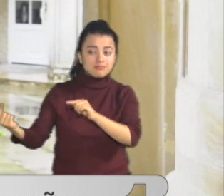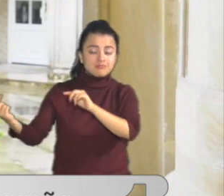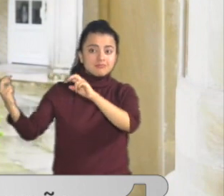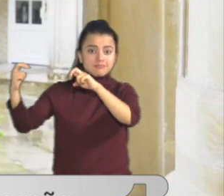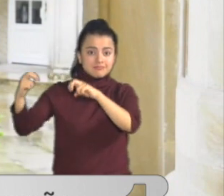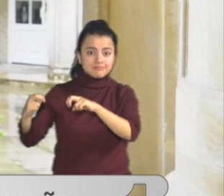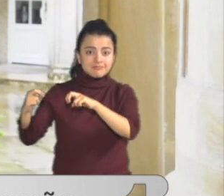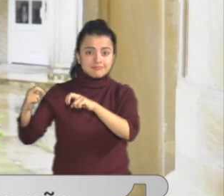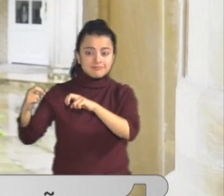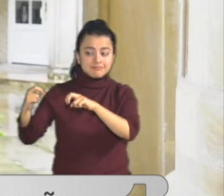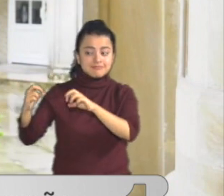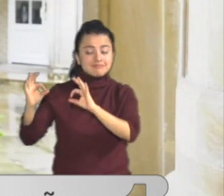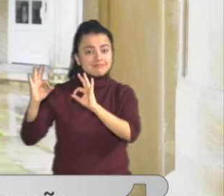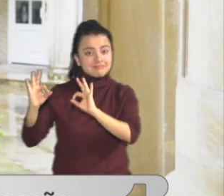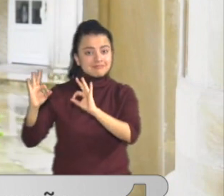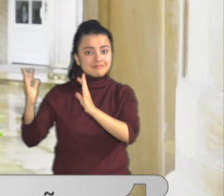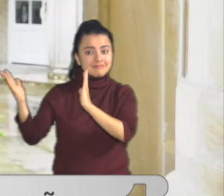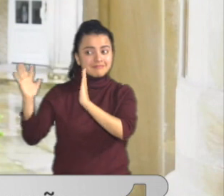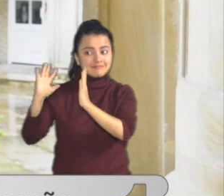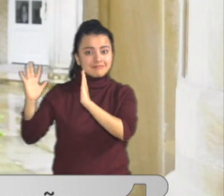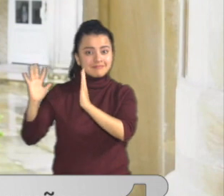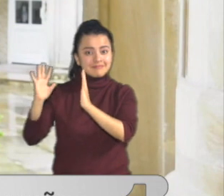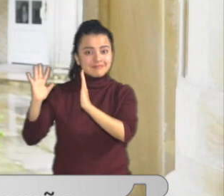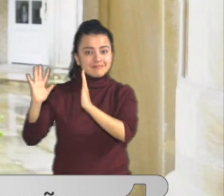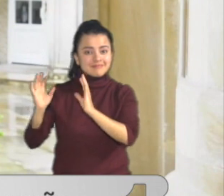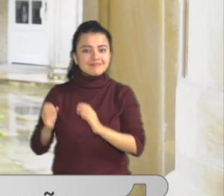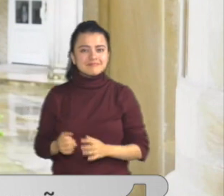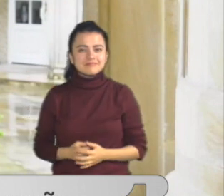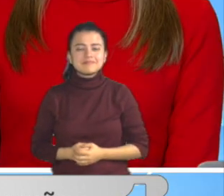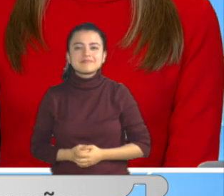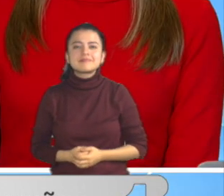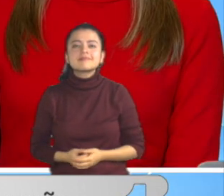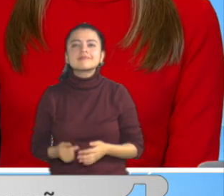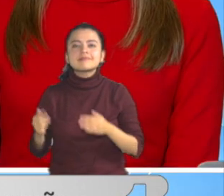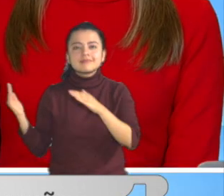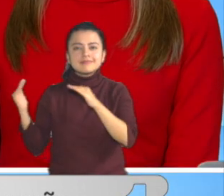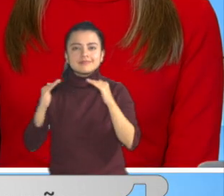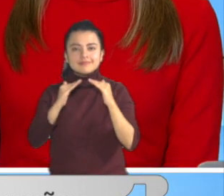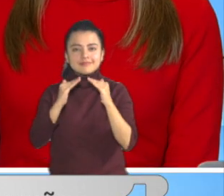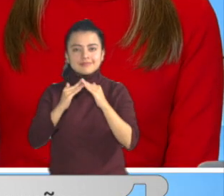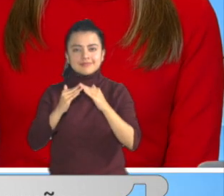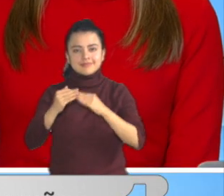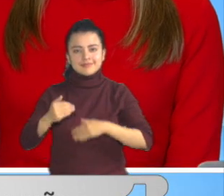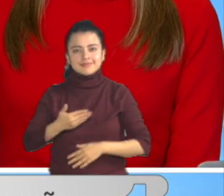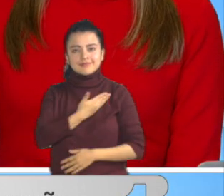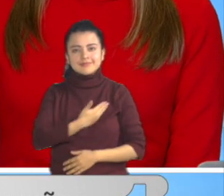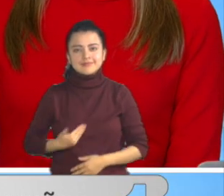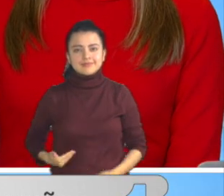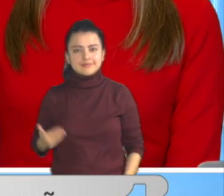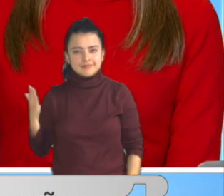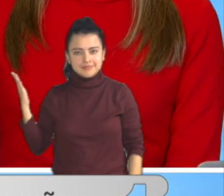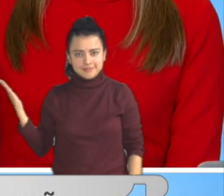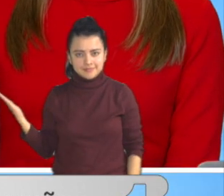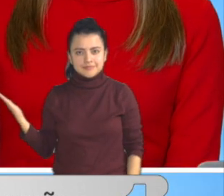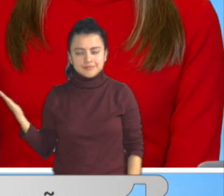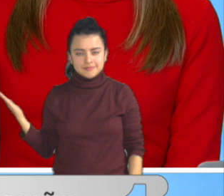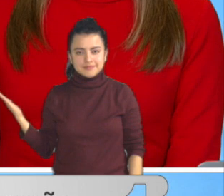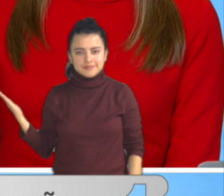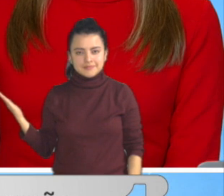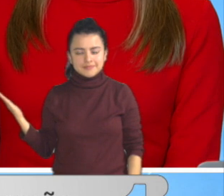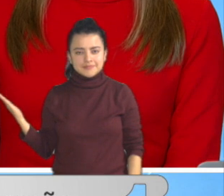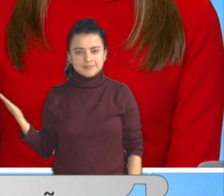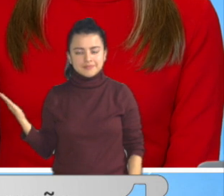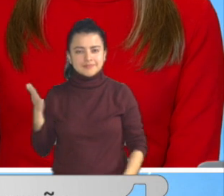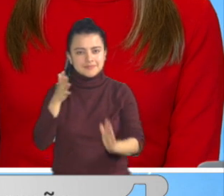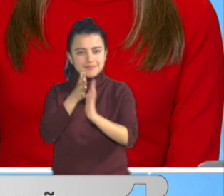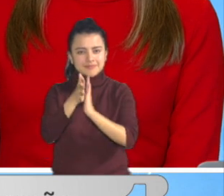y mañana las comisiones se reunirán. Desde la Casa de Nariño tendremos todos los detalles para nuestra emisión central. Soy Lina